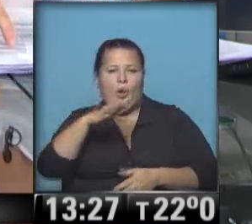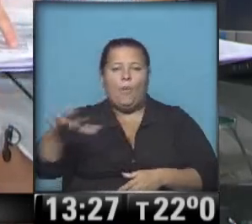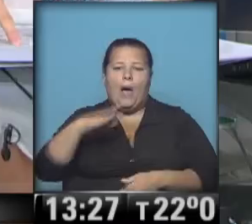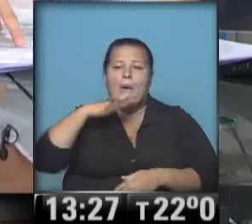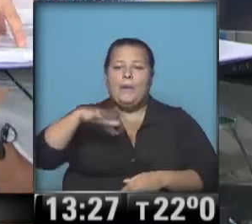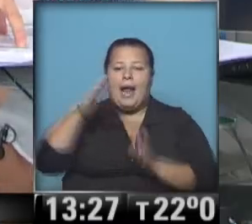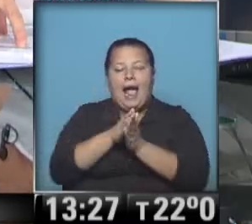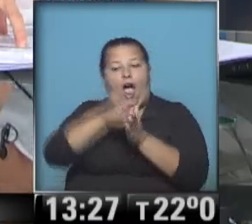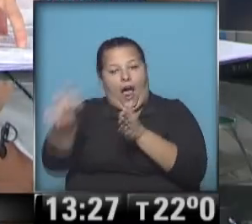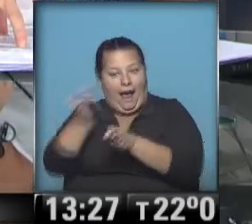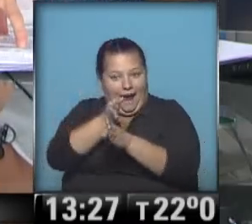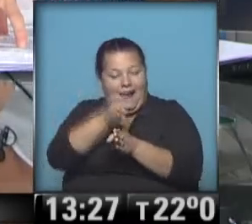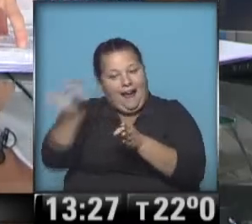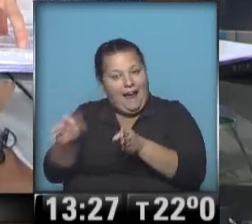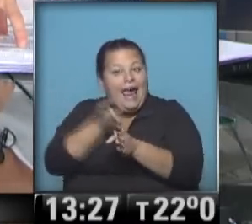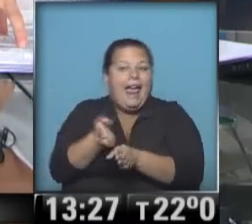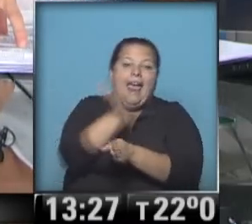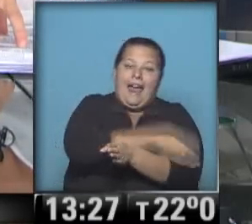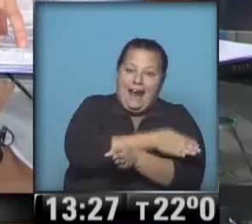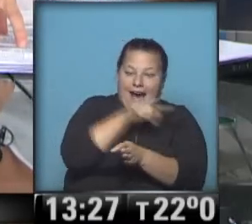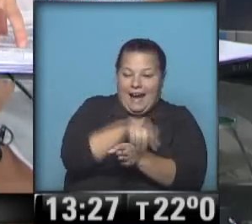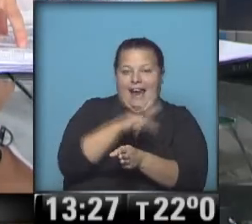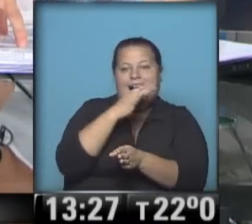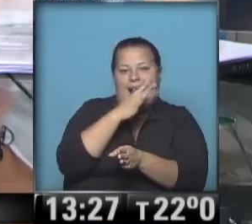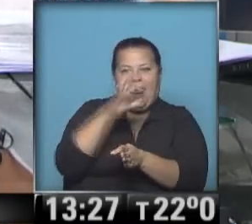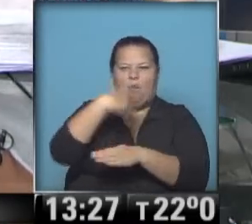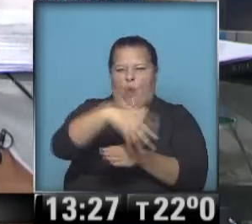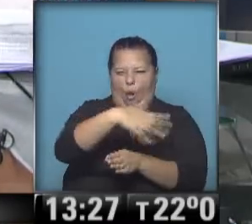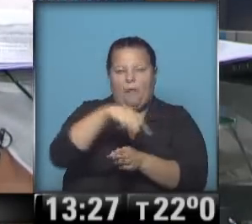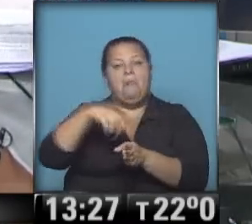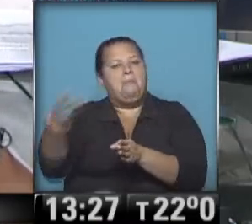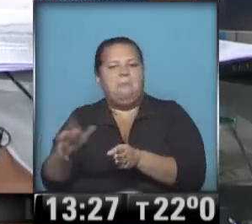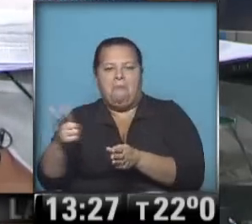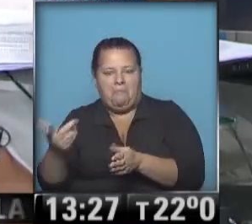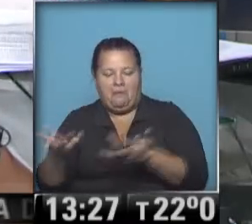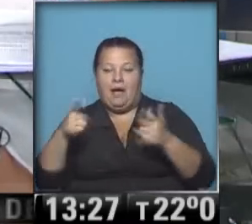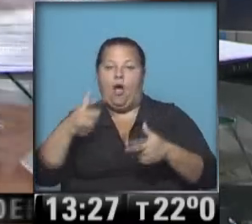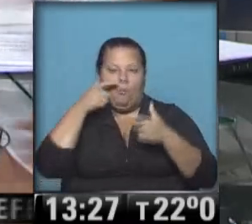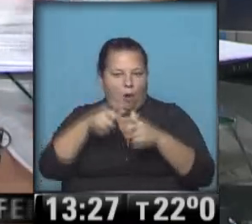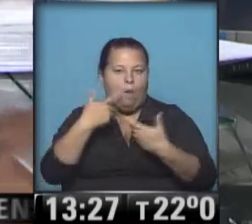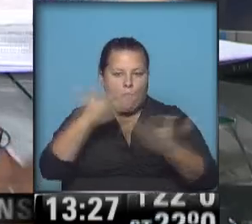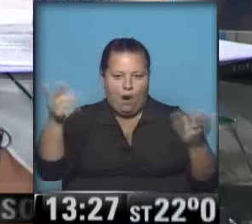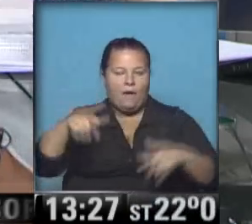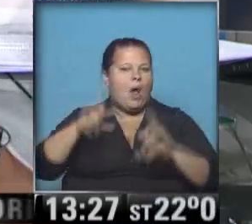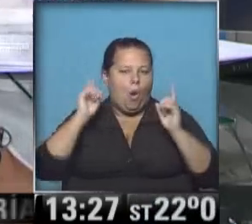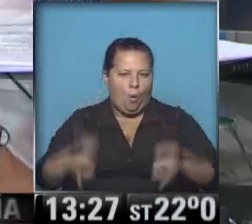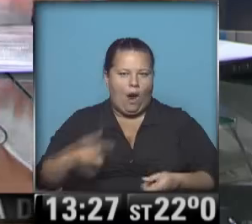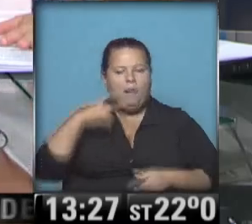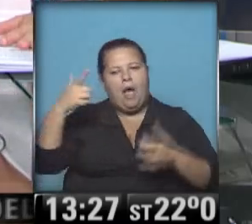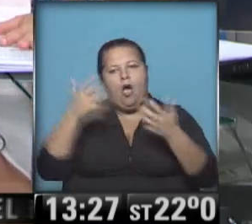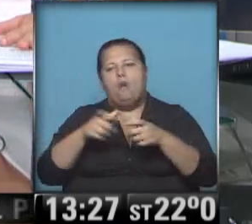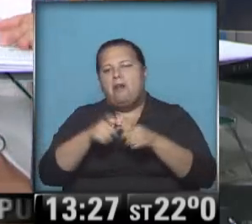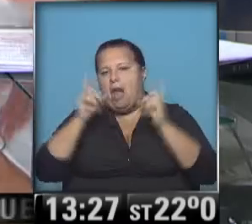de barracas del otro lado el muro esto pasó del lado de Clarín claro bueno el programa se va a ver baja de línea se va a hacer y podrán hacer su